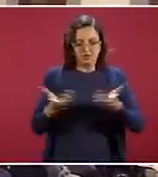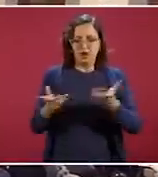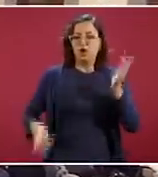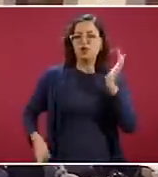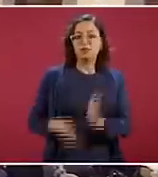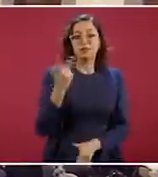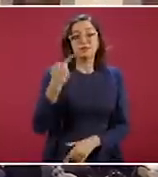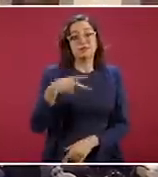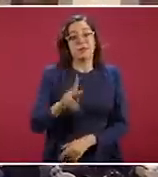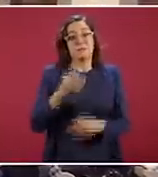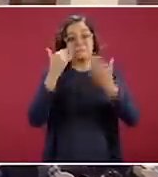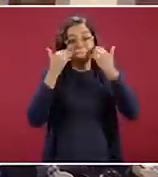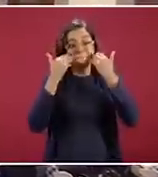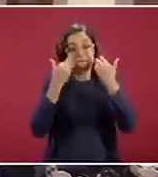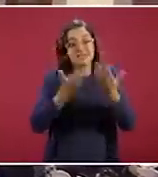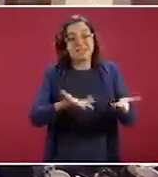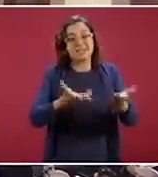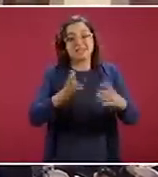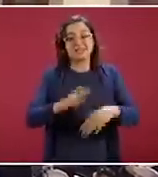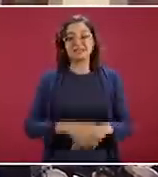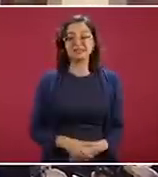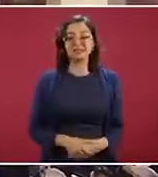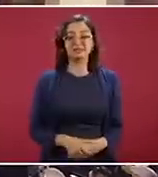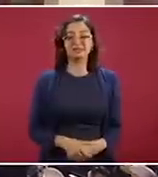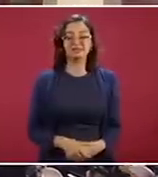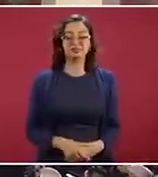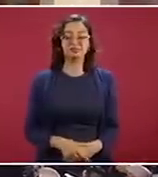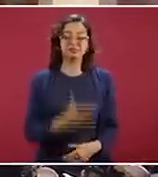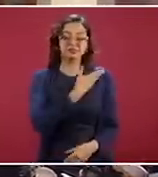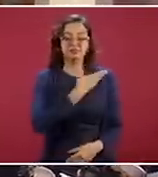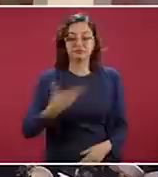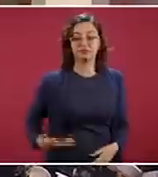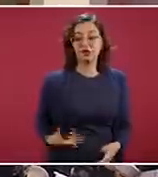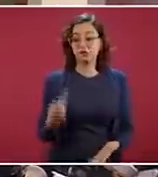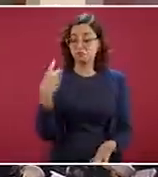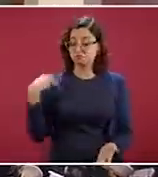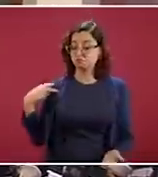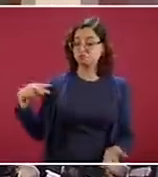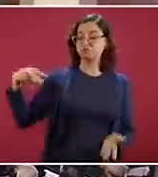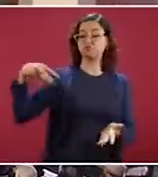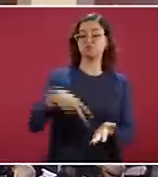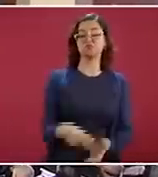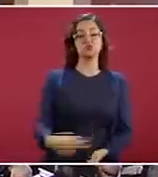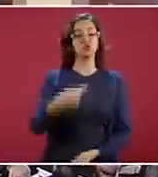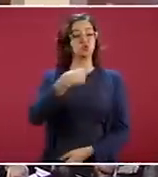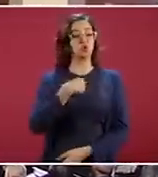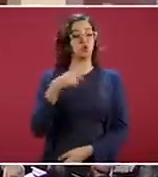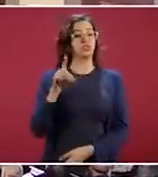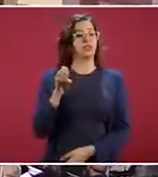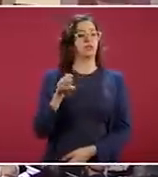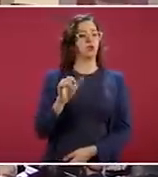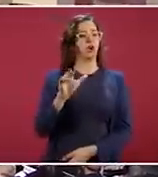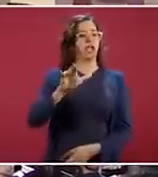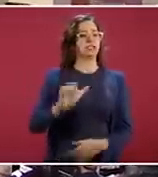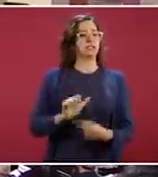El que llega con la bandera de la democracia, a los 6 años